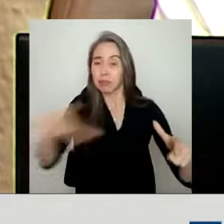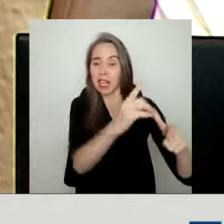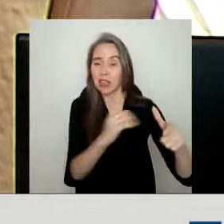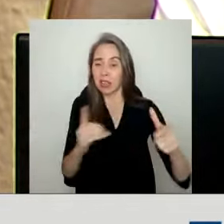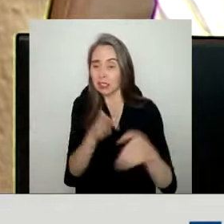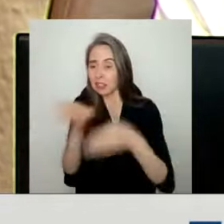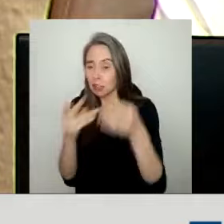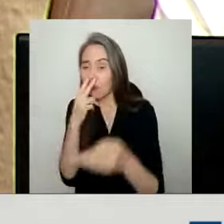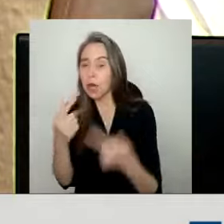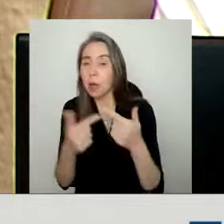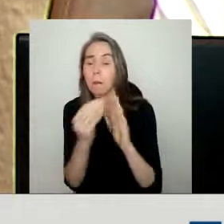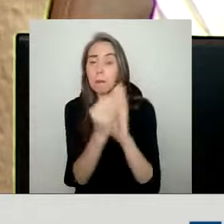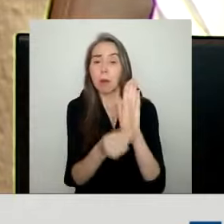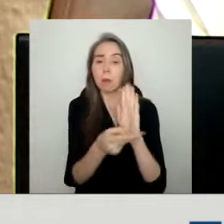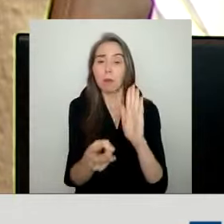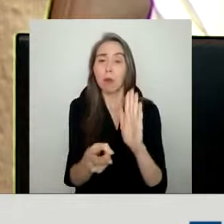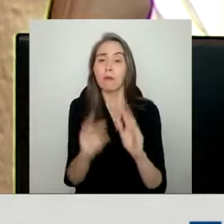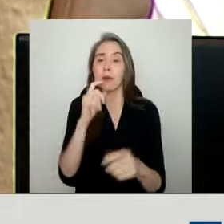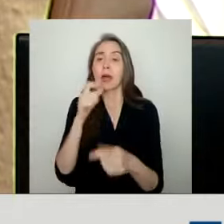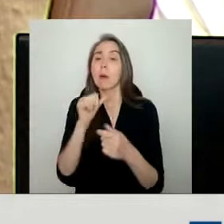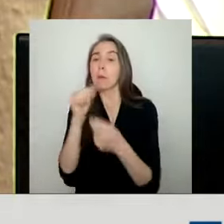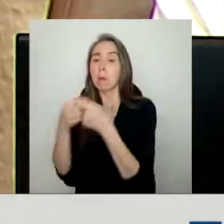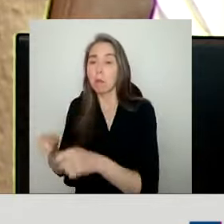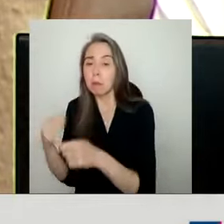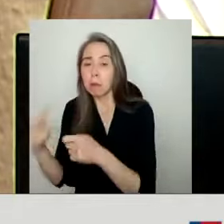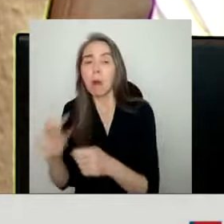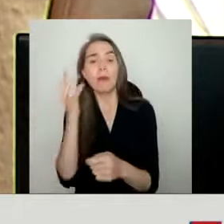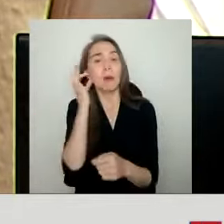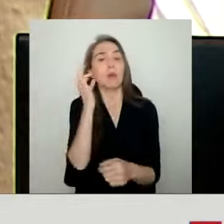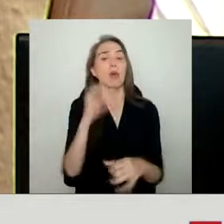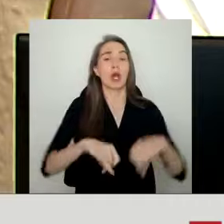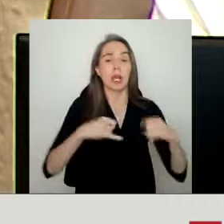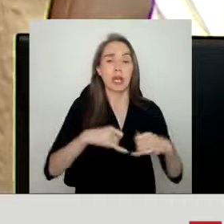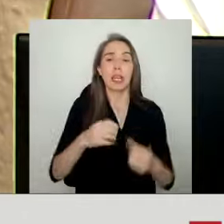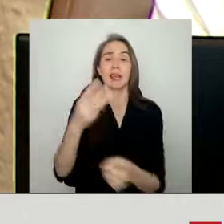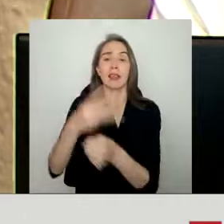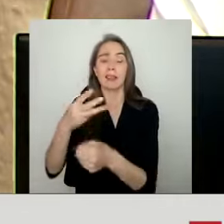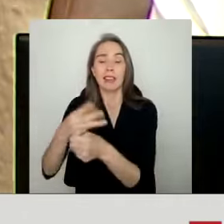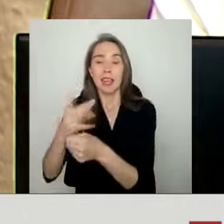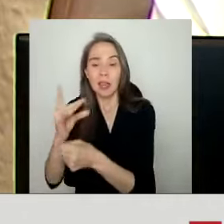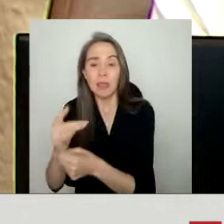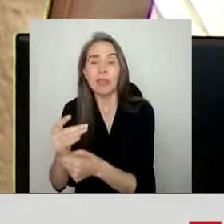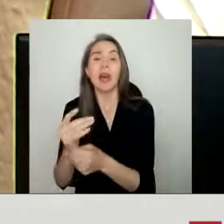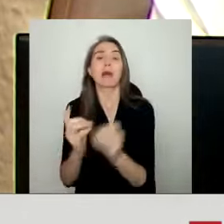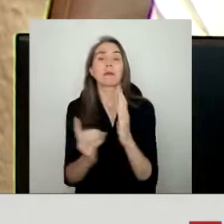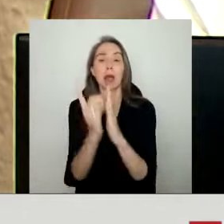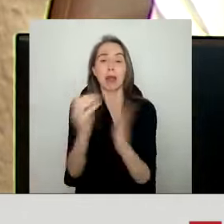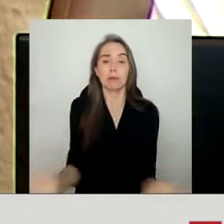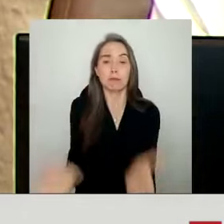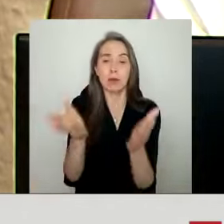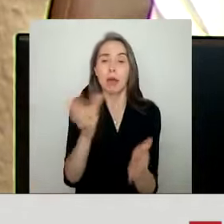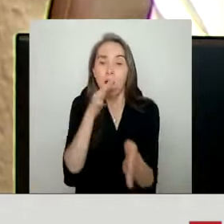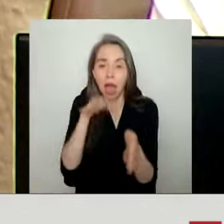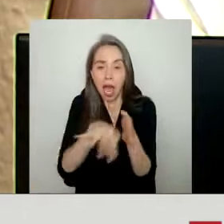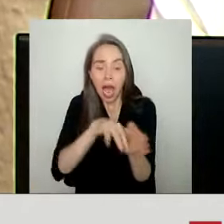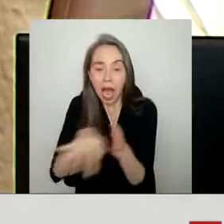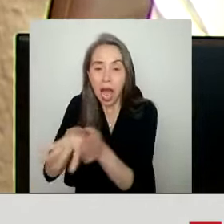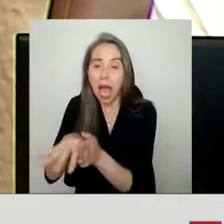públicas para jóvenes para mujeres para la tercera edad para incentivar el crecimiento el riesgo la productividad